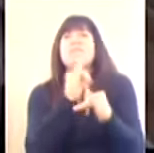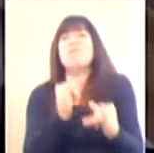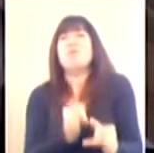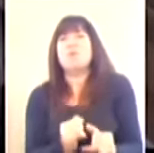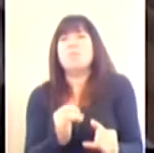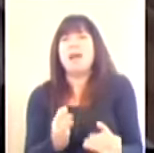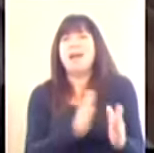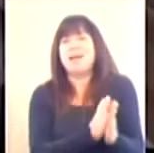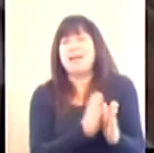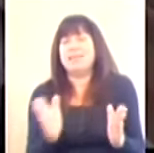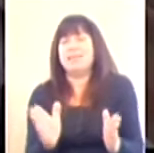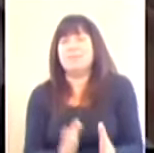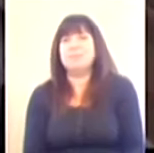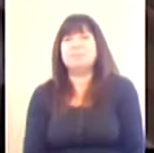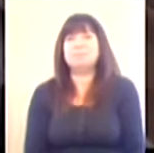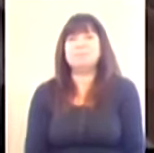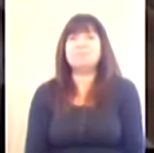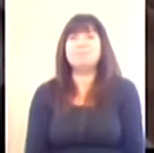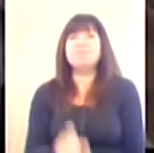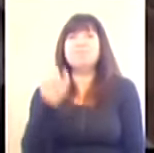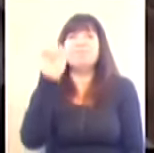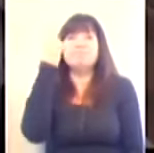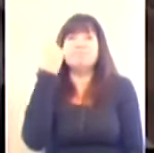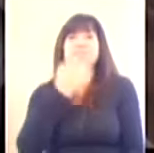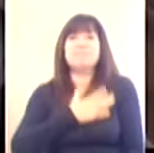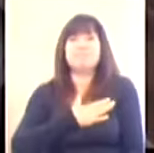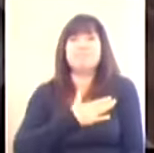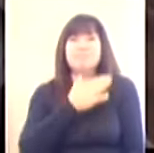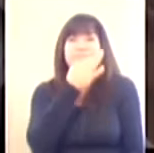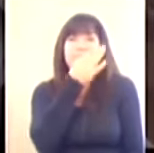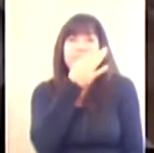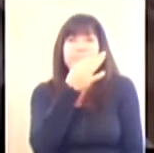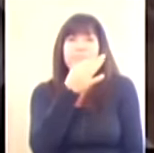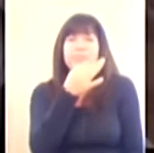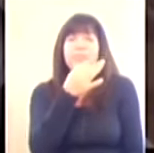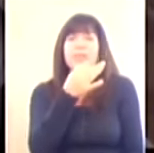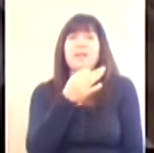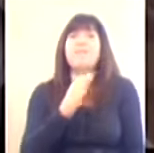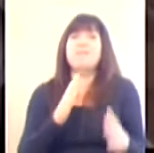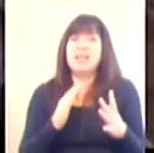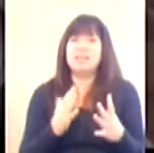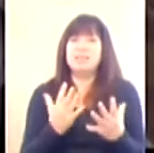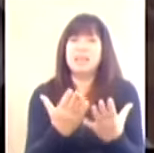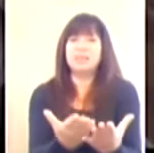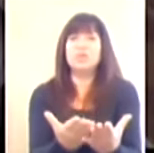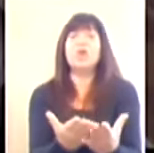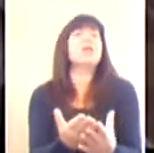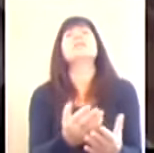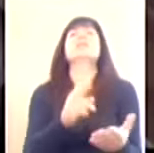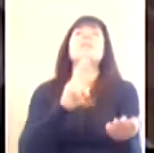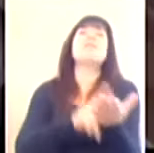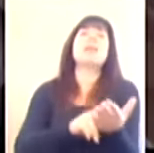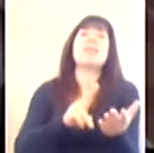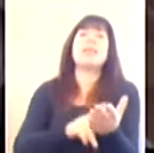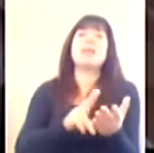en esta nueva etapa. Y lo primero que quería decir es que, bueno, felicidades, porque realmente